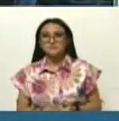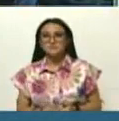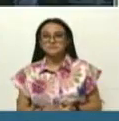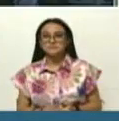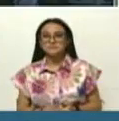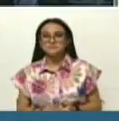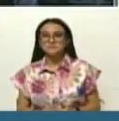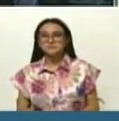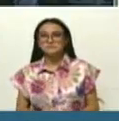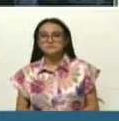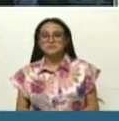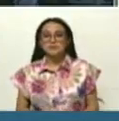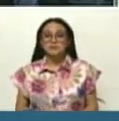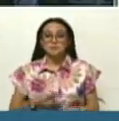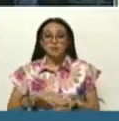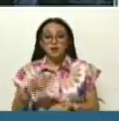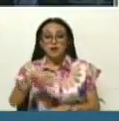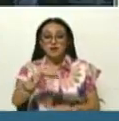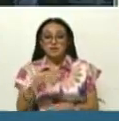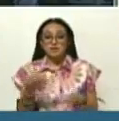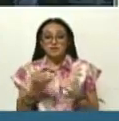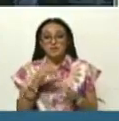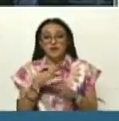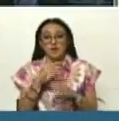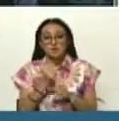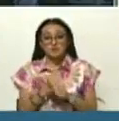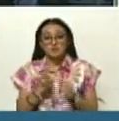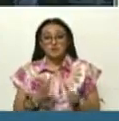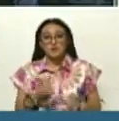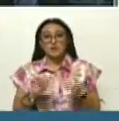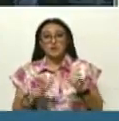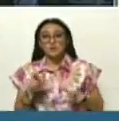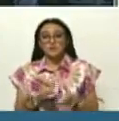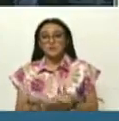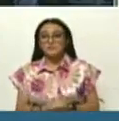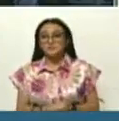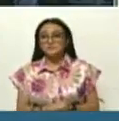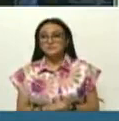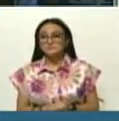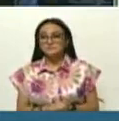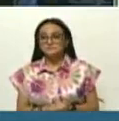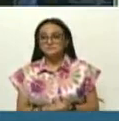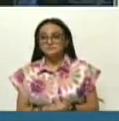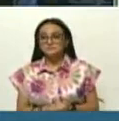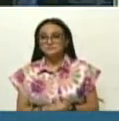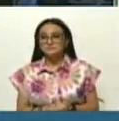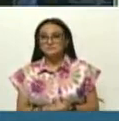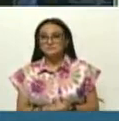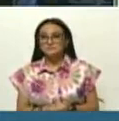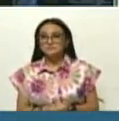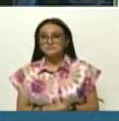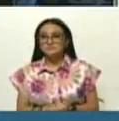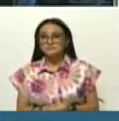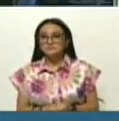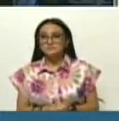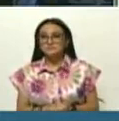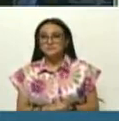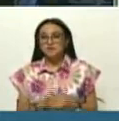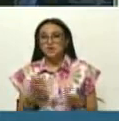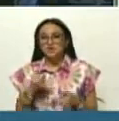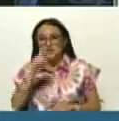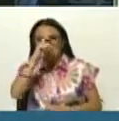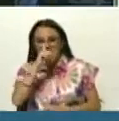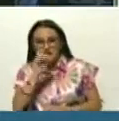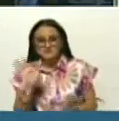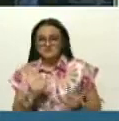Porque ellos en verdad a los trabajadores ya los habían despedido, todo. Y no se trata de venganza,